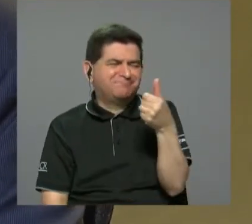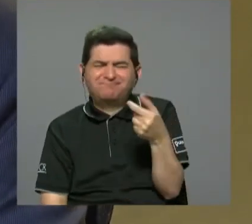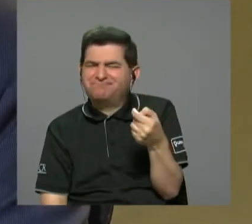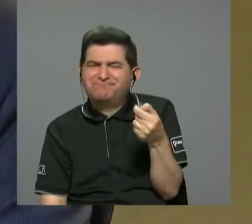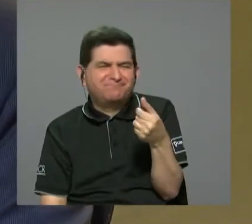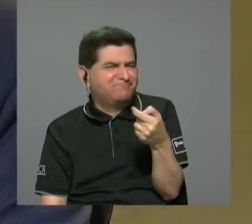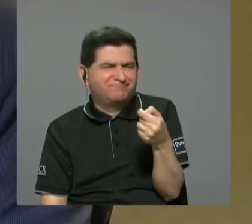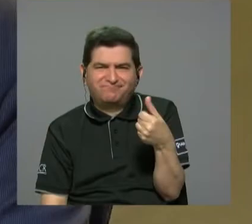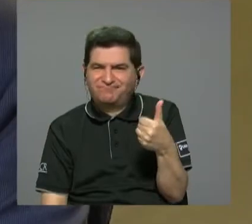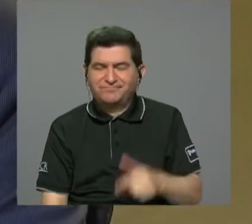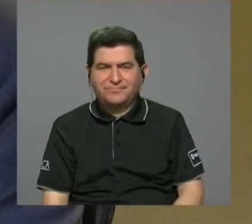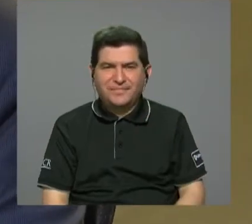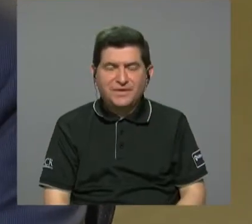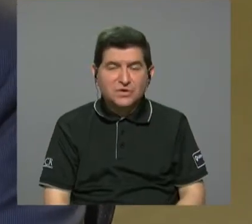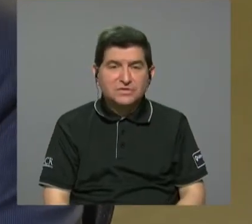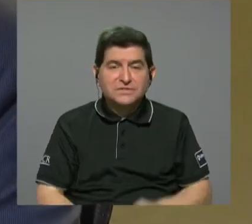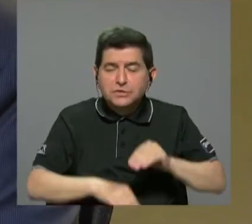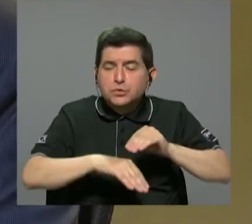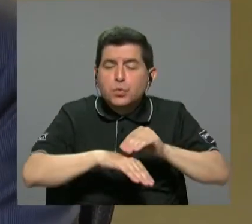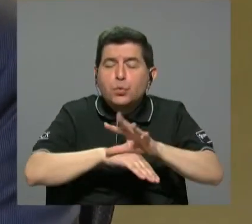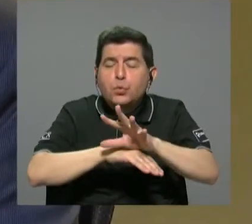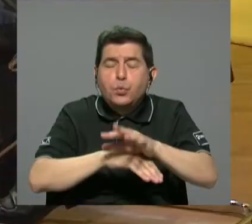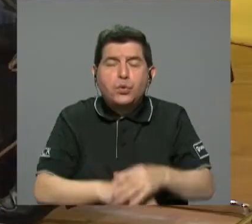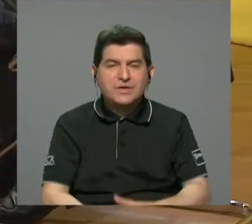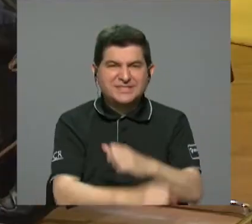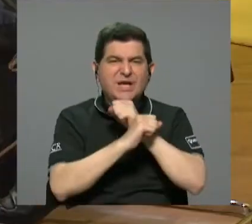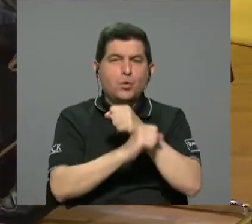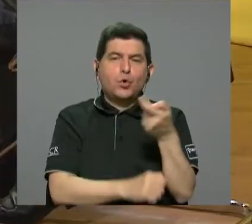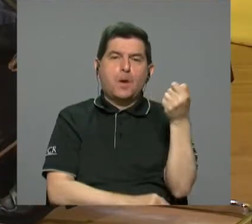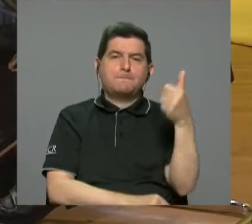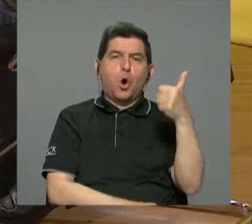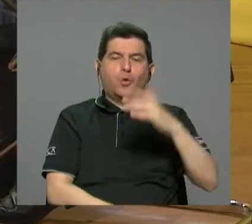Entonces, la penetración del seguro es muy poco.